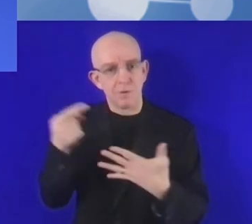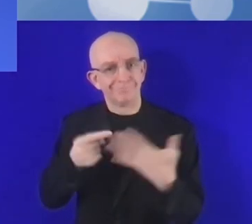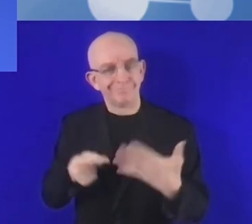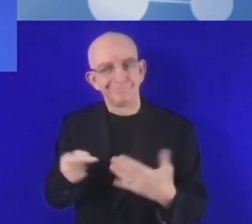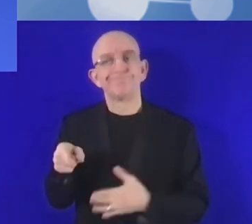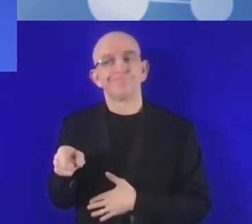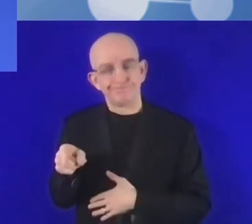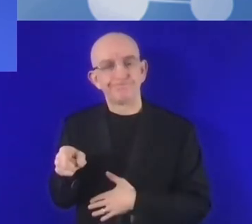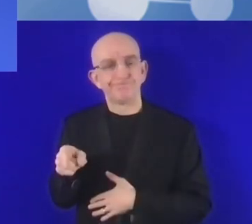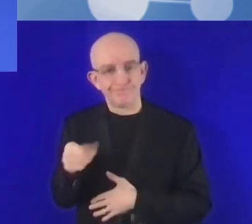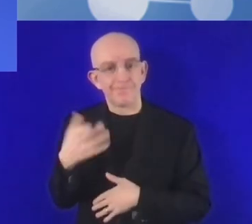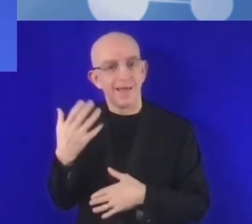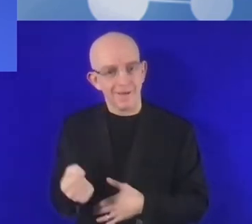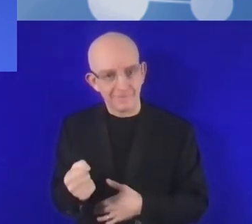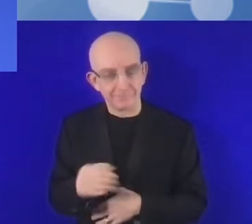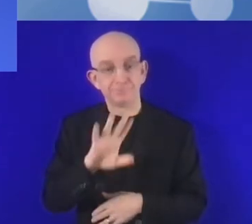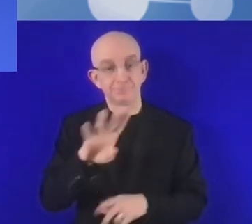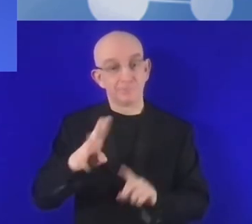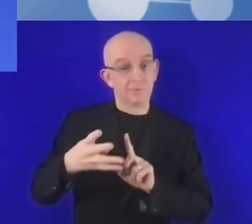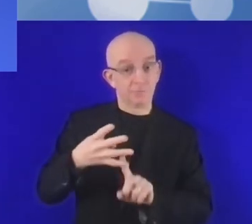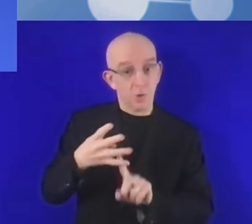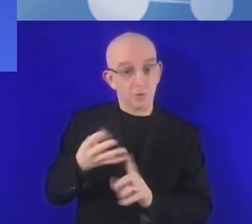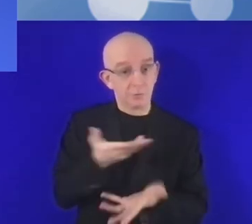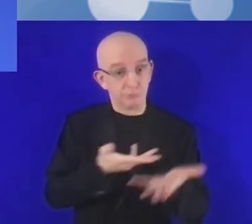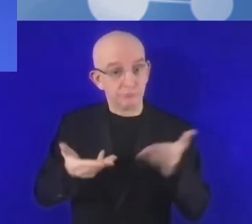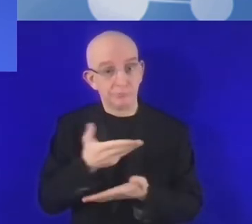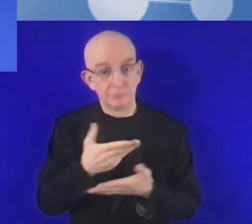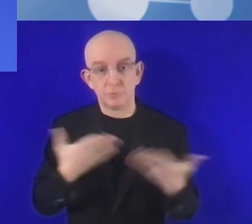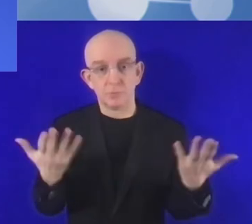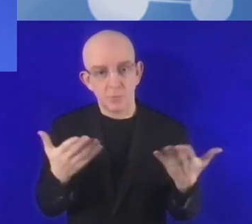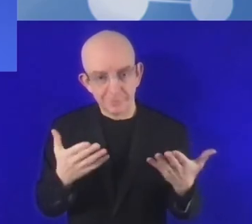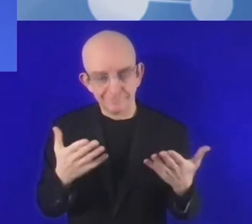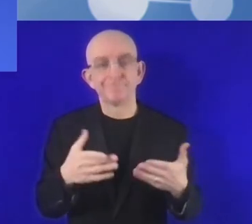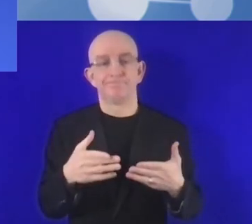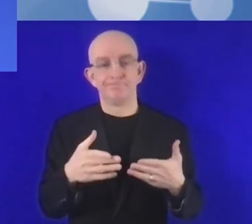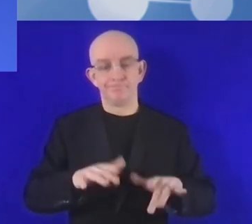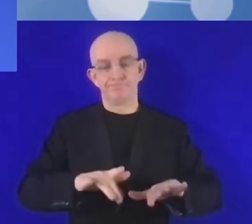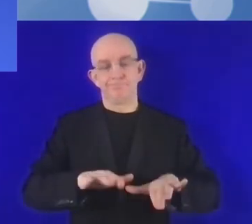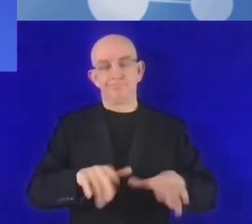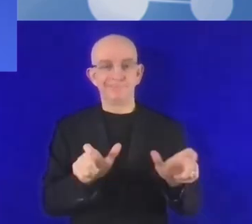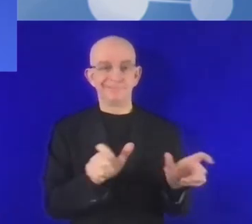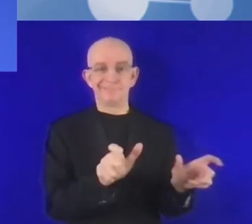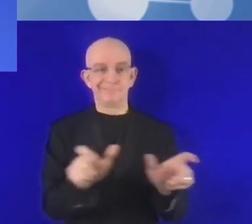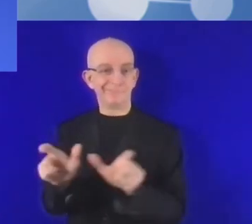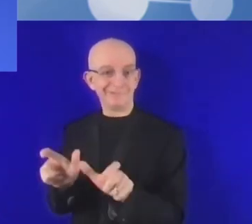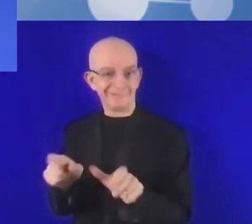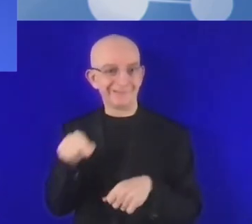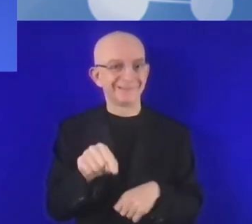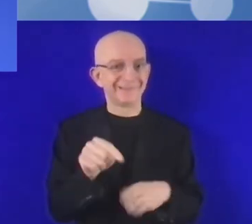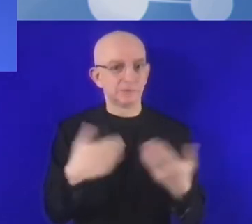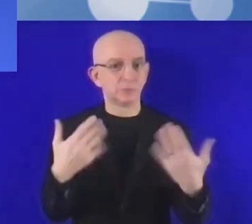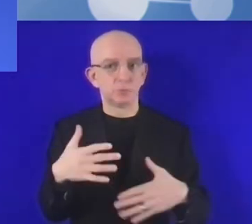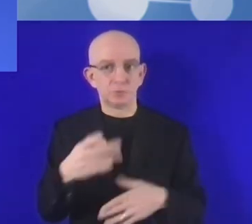área, la ciberseguridad, desde el punto de vista de las empresas, de los ciudadanos, de la administración pública, también otra área muy amplia.